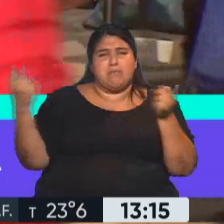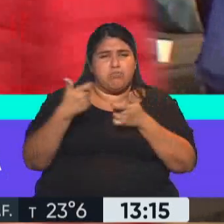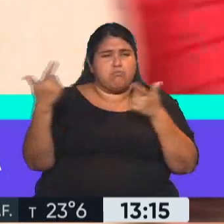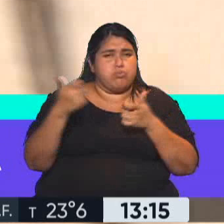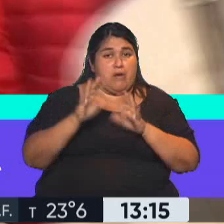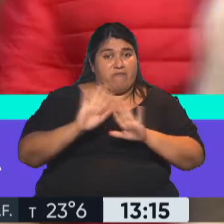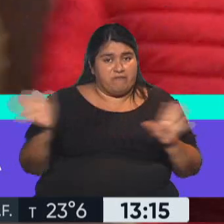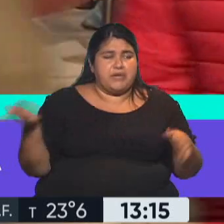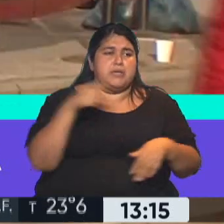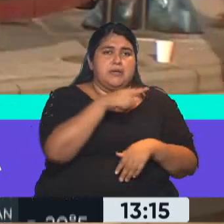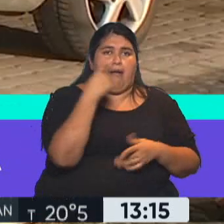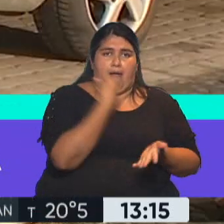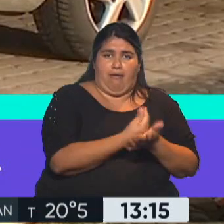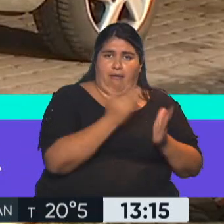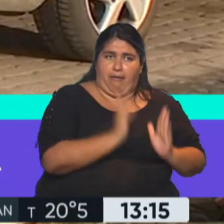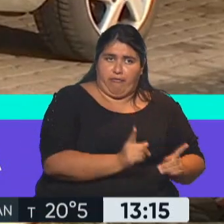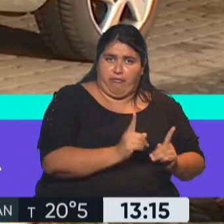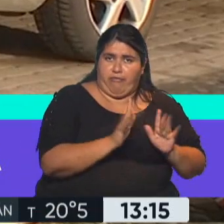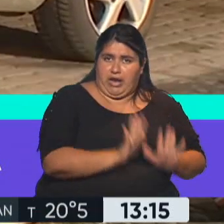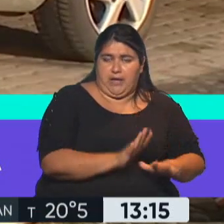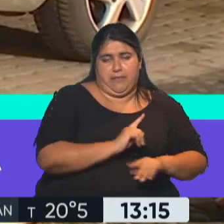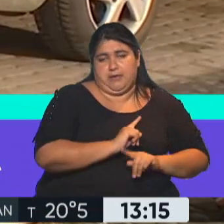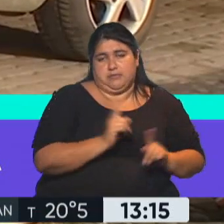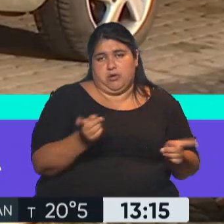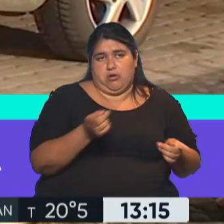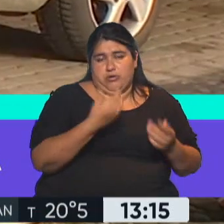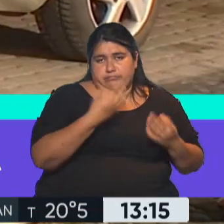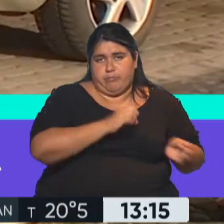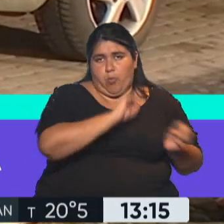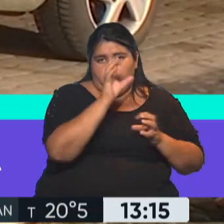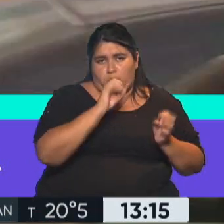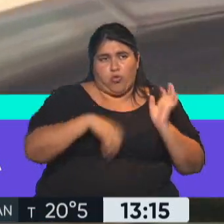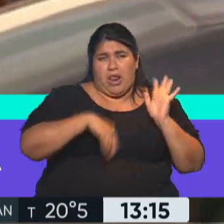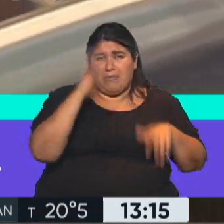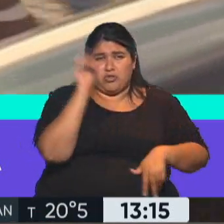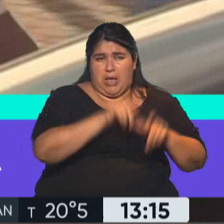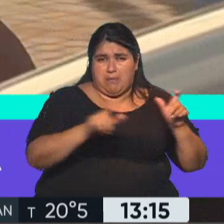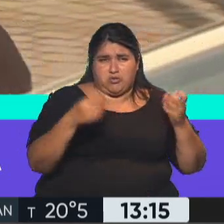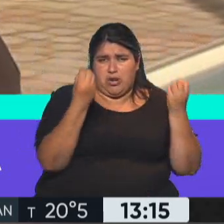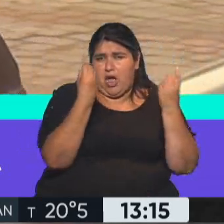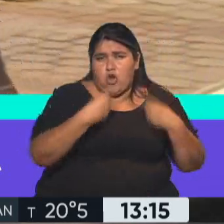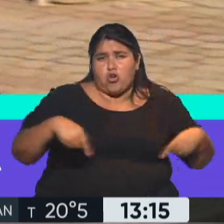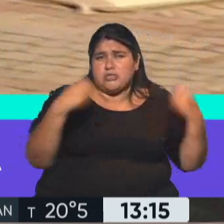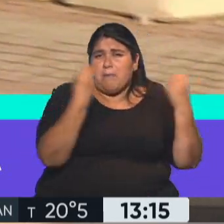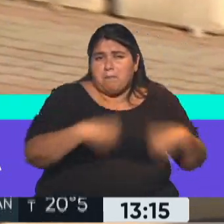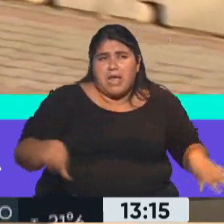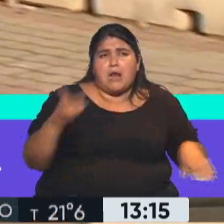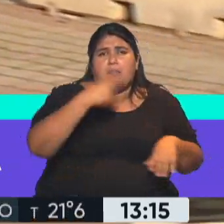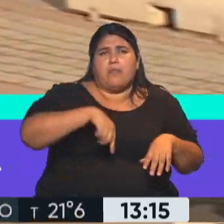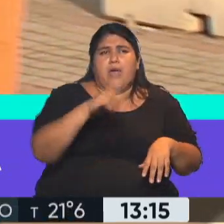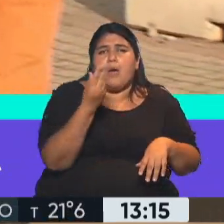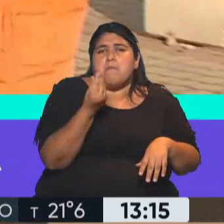se va a querer quedar viviendo en Ucrania, en donde ya hay muchas personas que perdieron todo y hay muchas otras que tienen mucho miedo de quedarse.